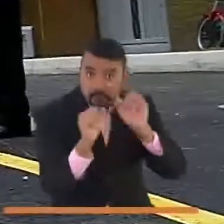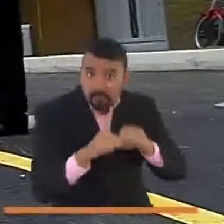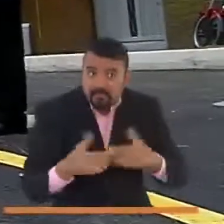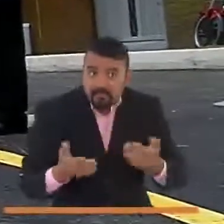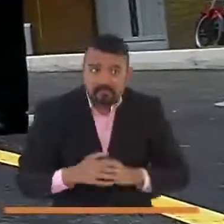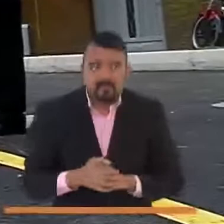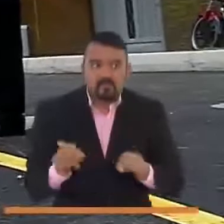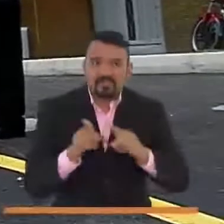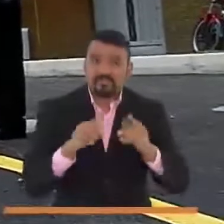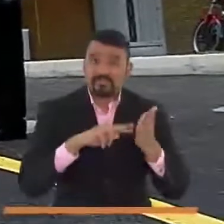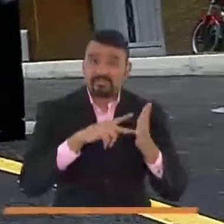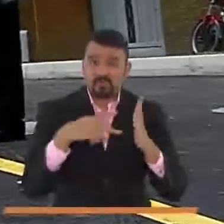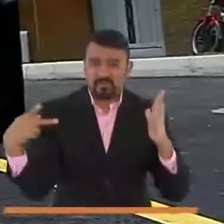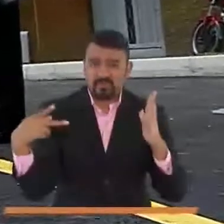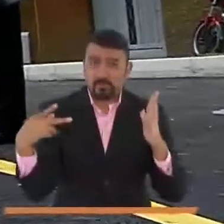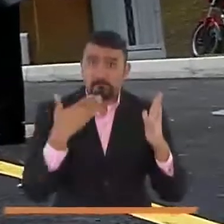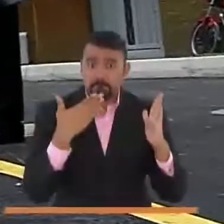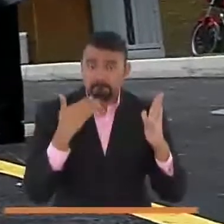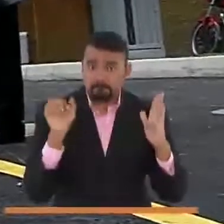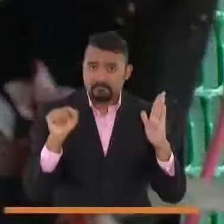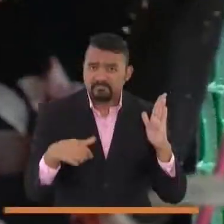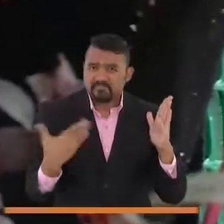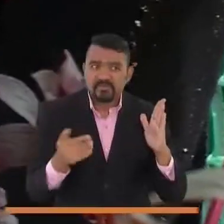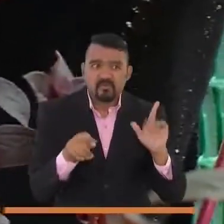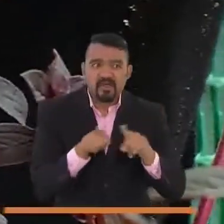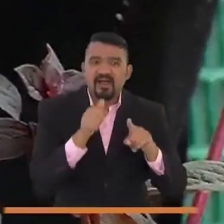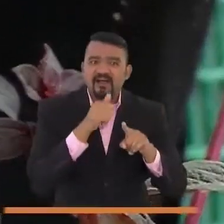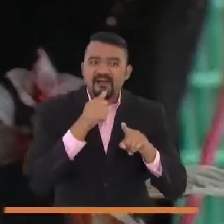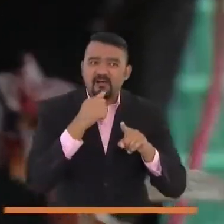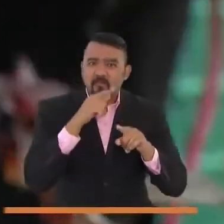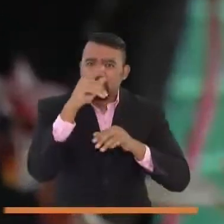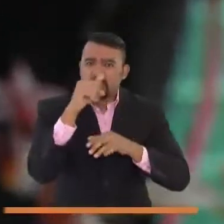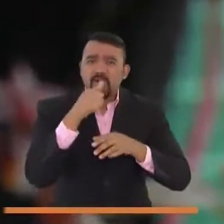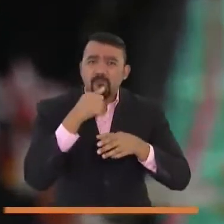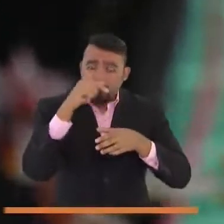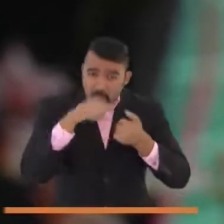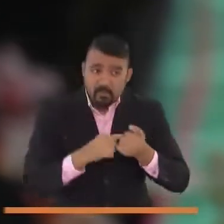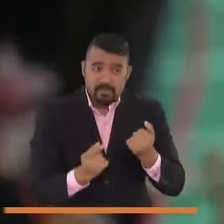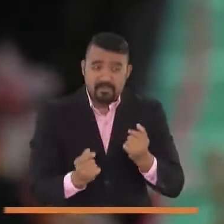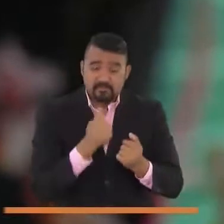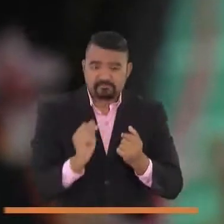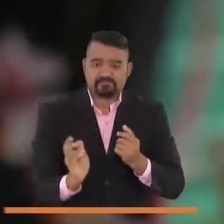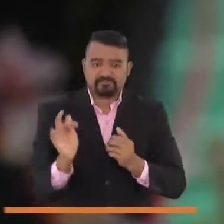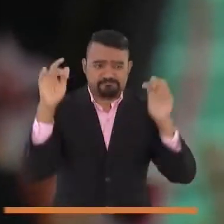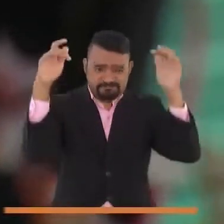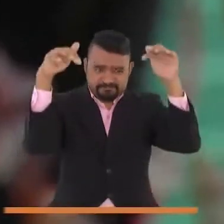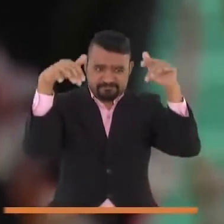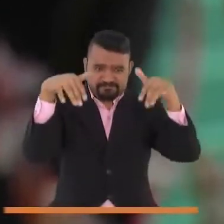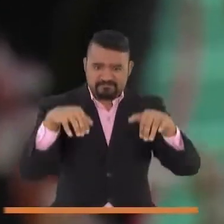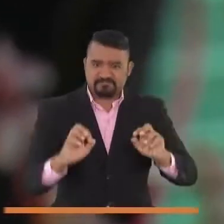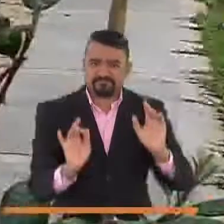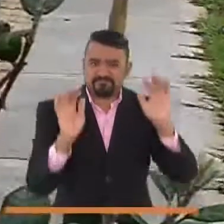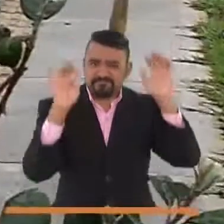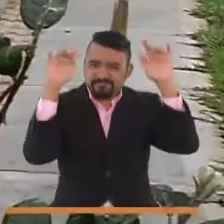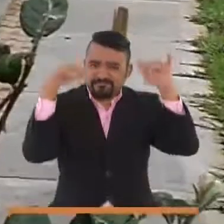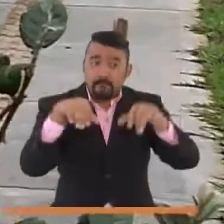componente tecnológico porque tiene sistema de riego automatizado que permite en la mañana y en la